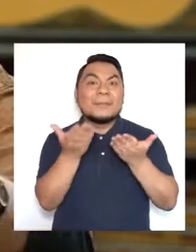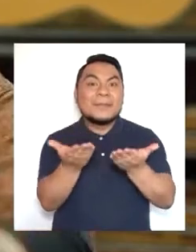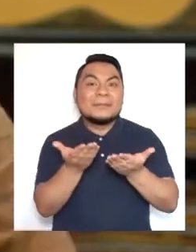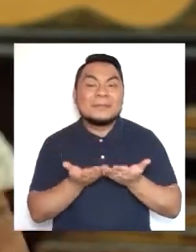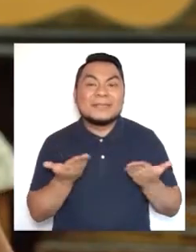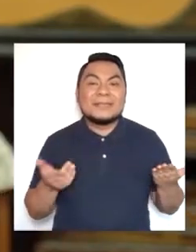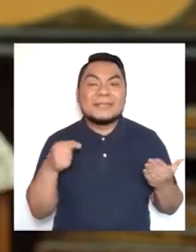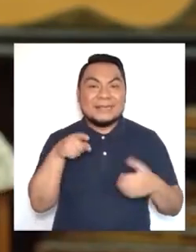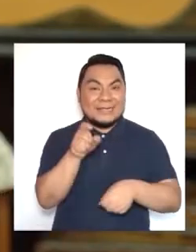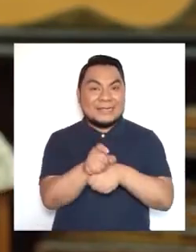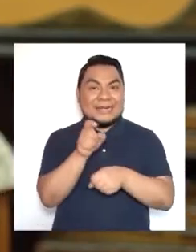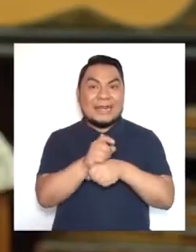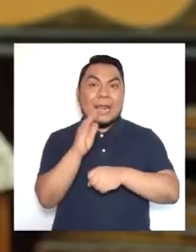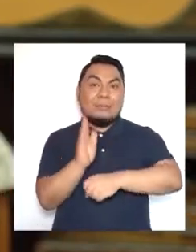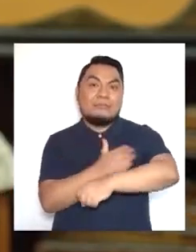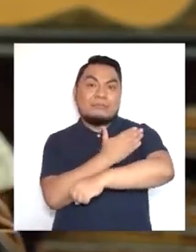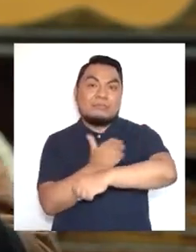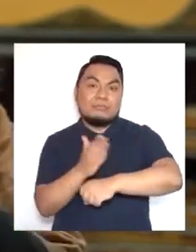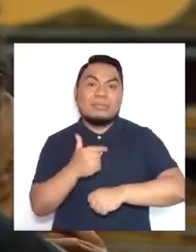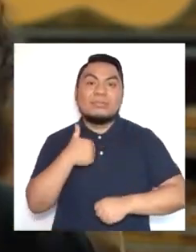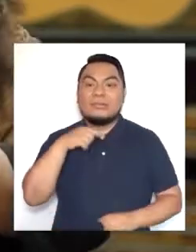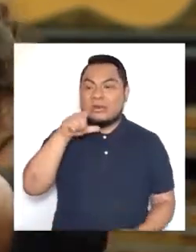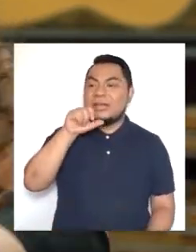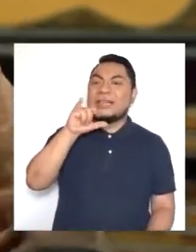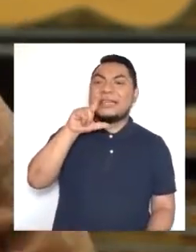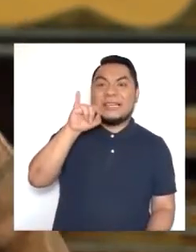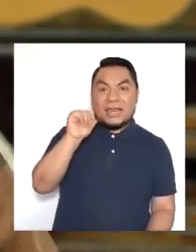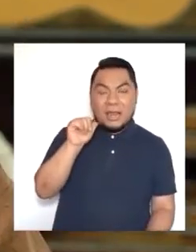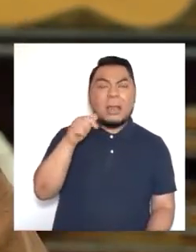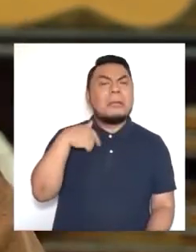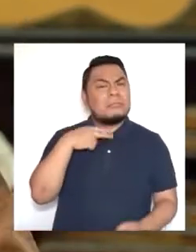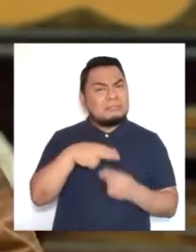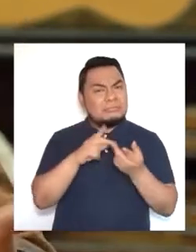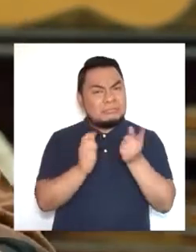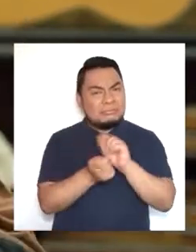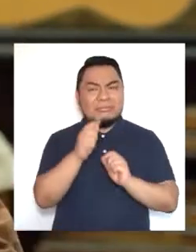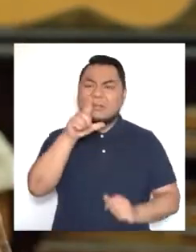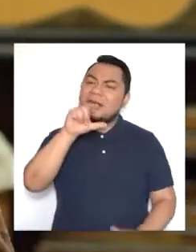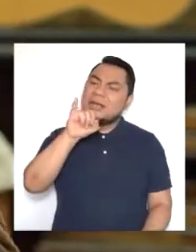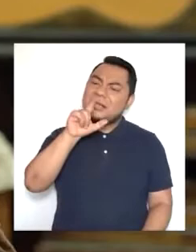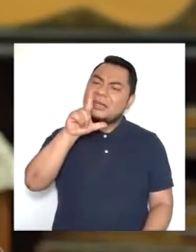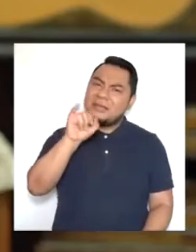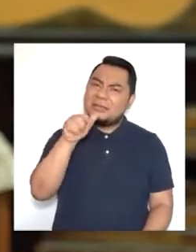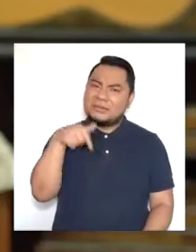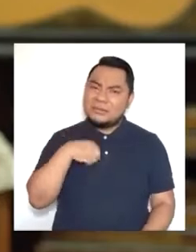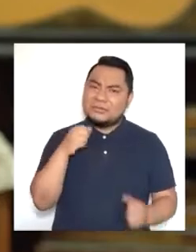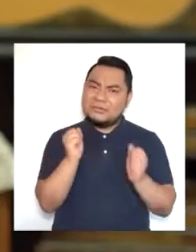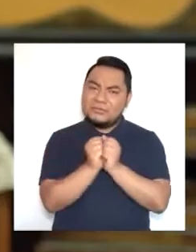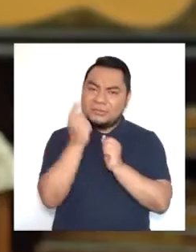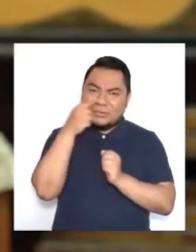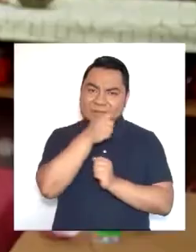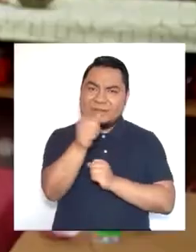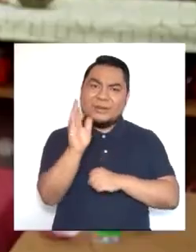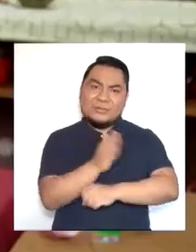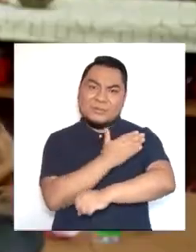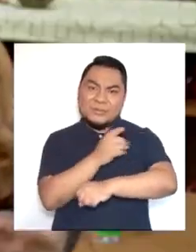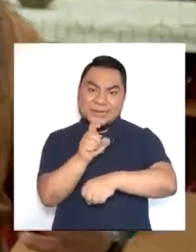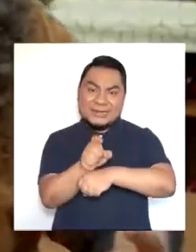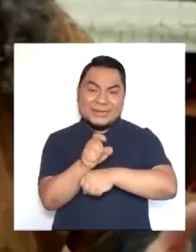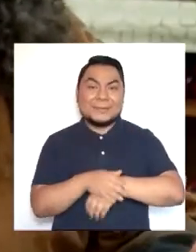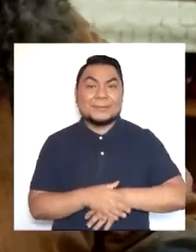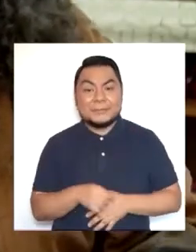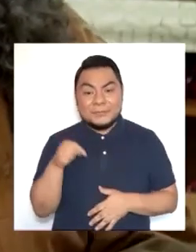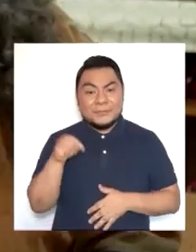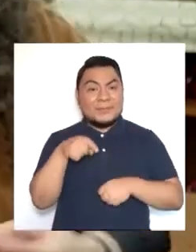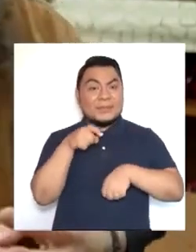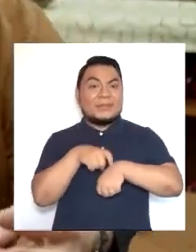¡Bienvenidas! ¡Bienvenidos al taller de música! Soy Lilia, me dicen Lili, y los acompañaré en estas sesiones musicales.